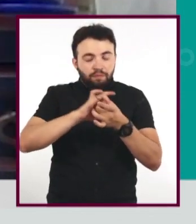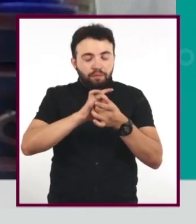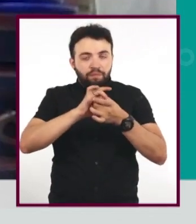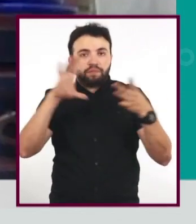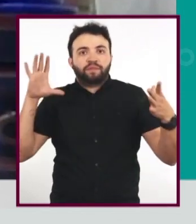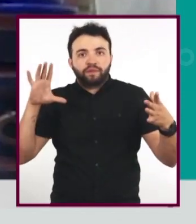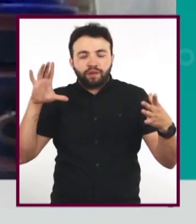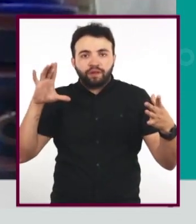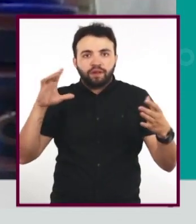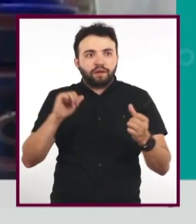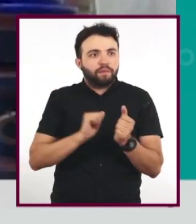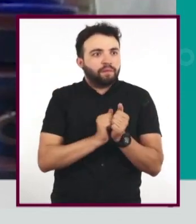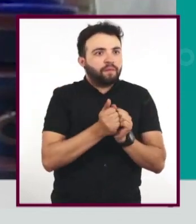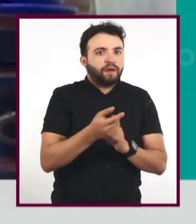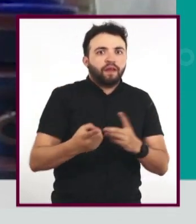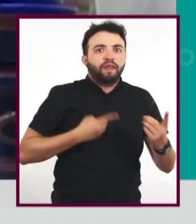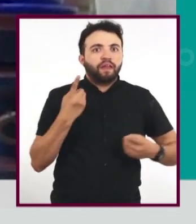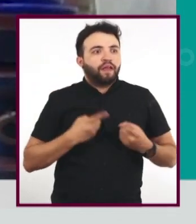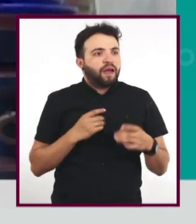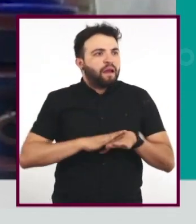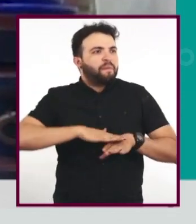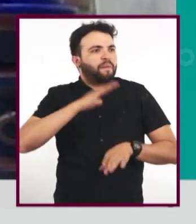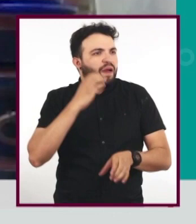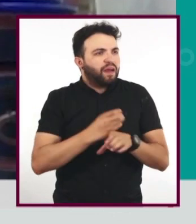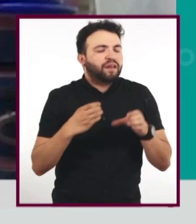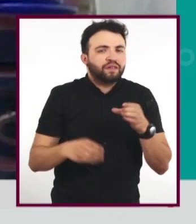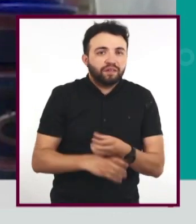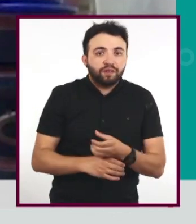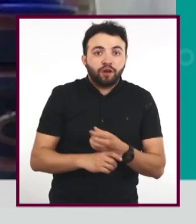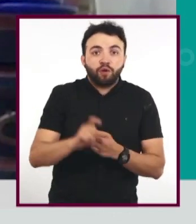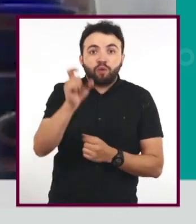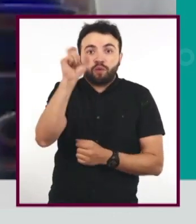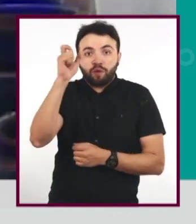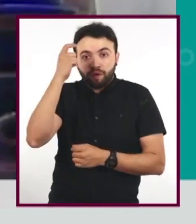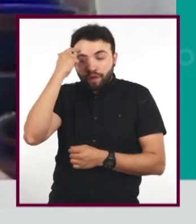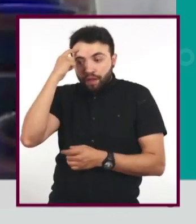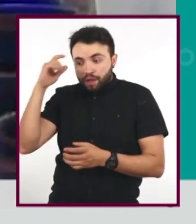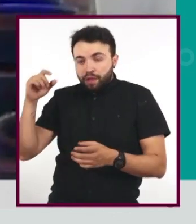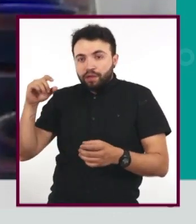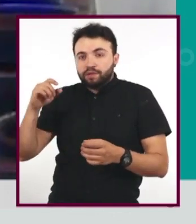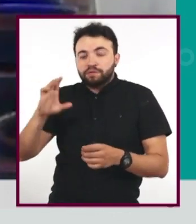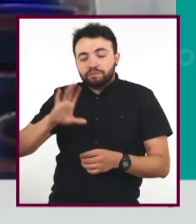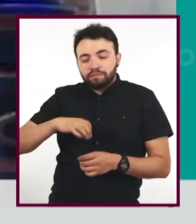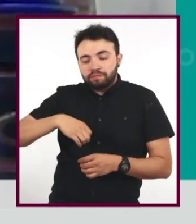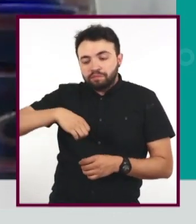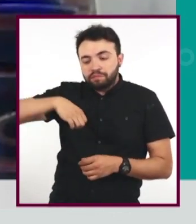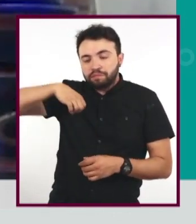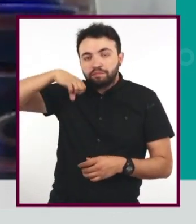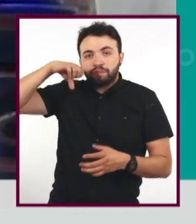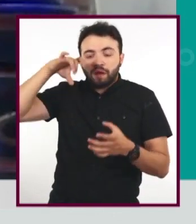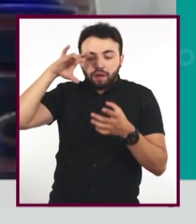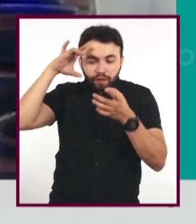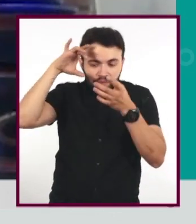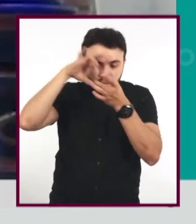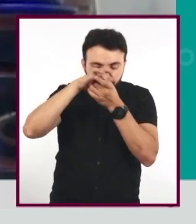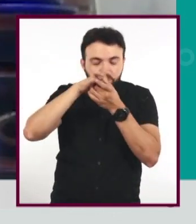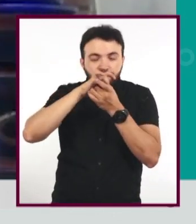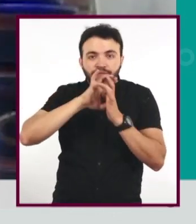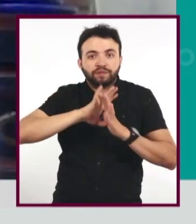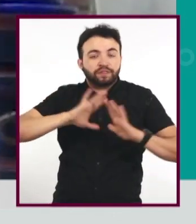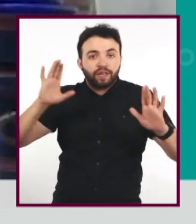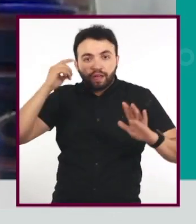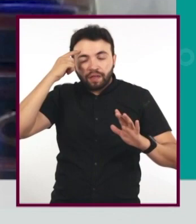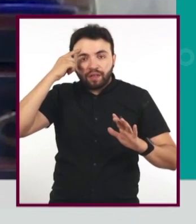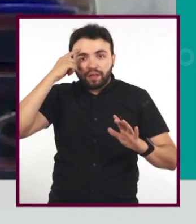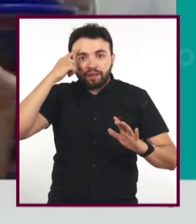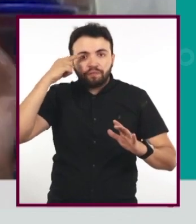gana. Entonces, yo creo que debemos ser menos competitivos, quitarnos un poco de ganar a toda costa, porque